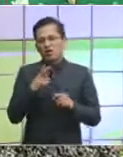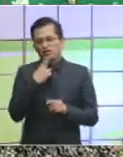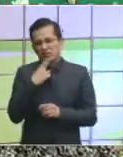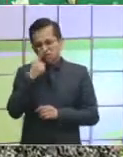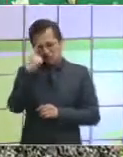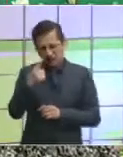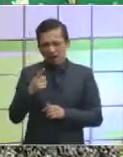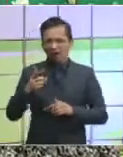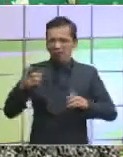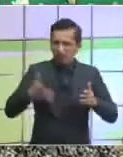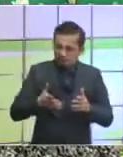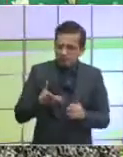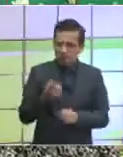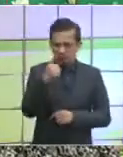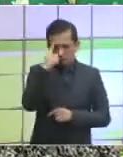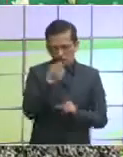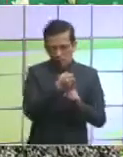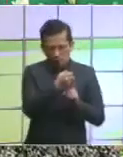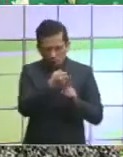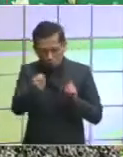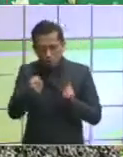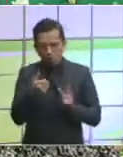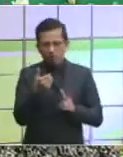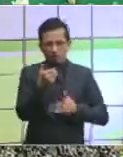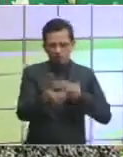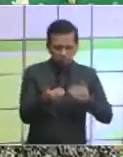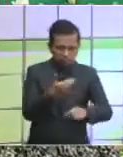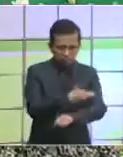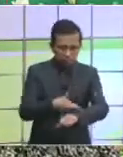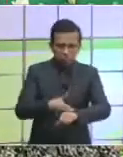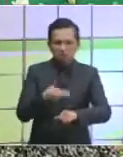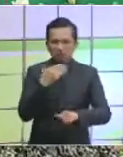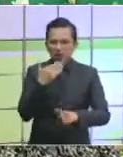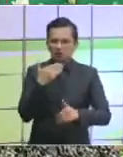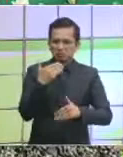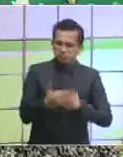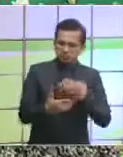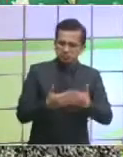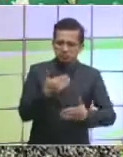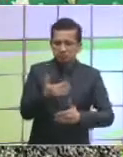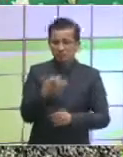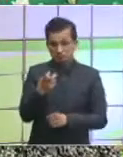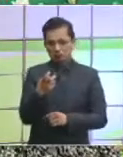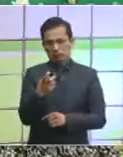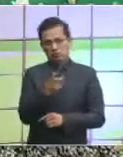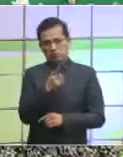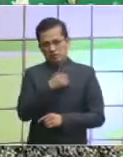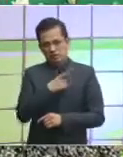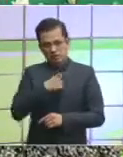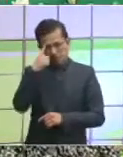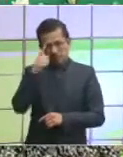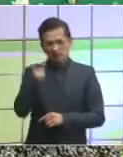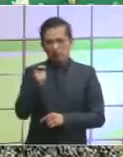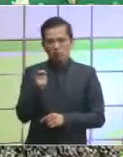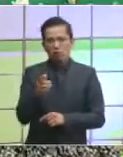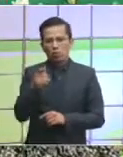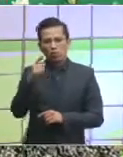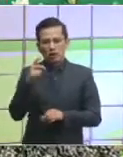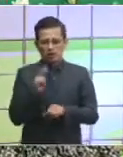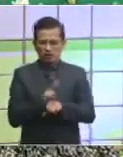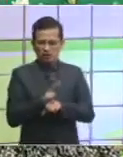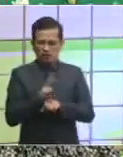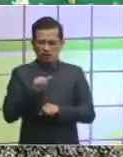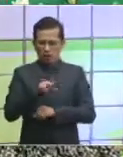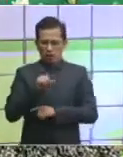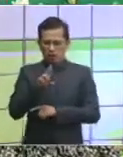de ordenar de sistema char de marcar ritmos y esta función de un libro espléndido se llama el amor del sensor de pierre leyes